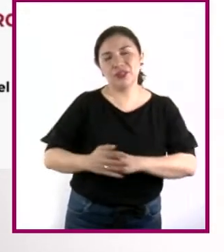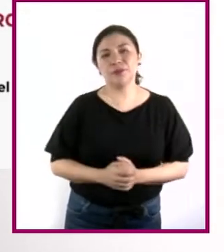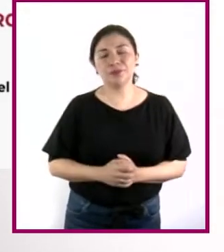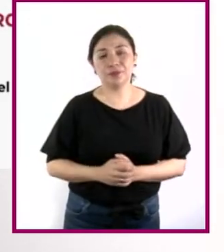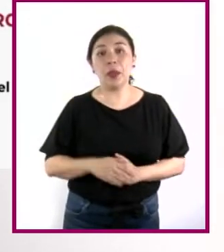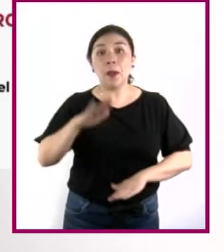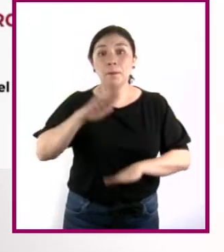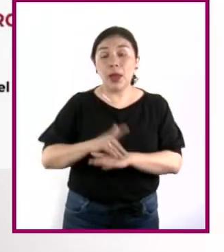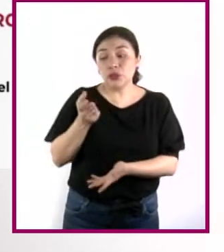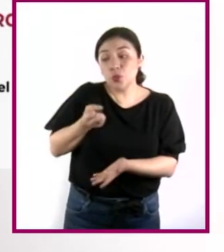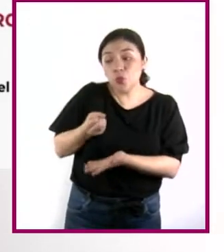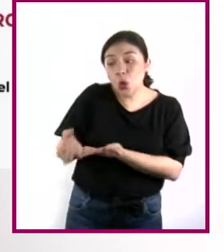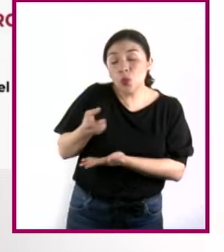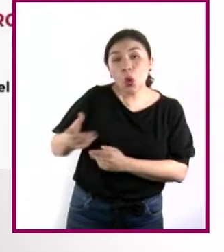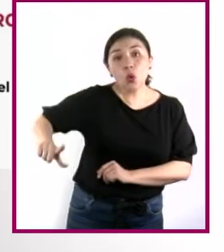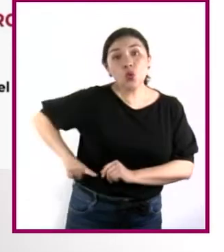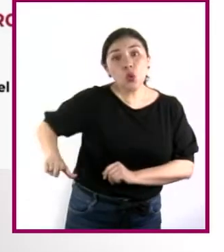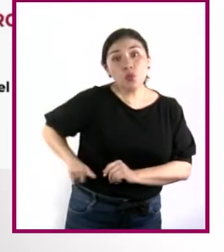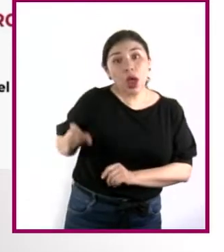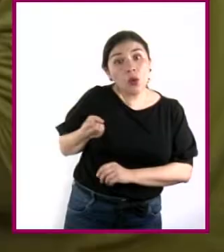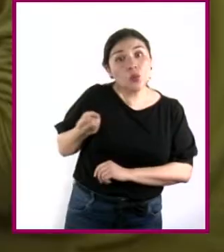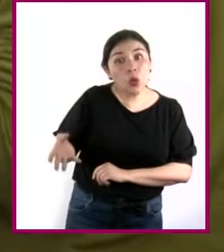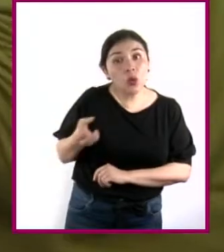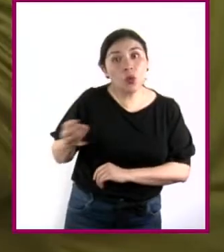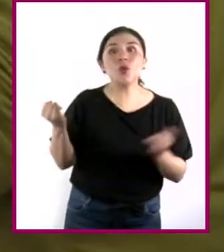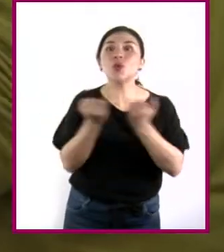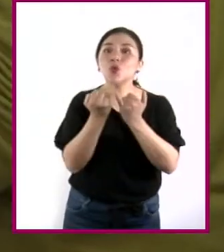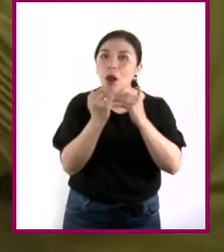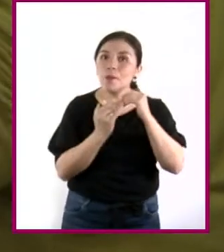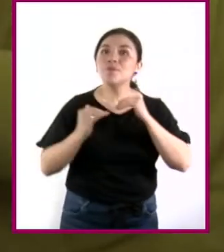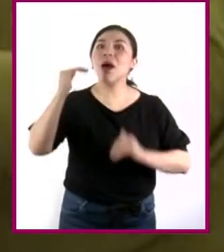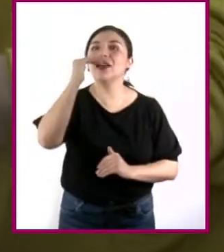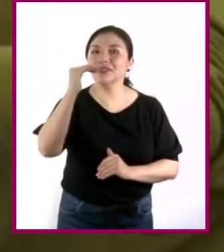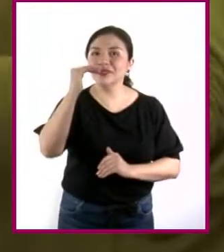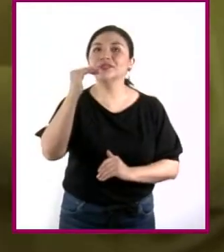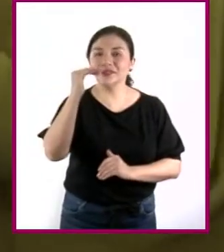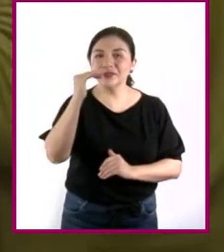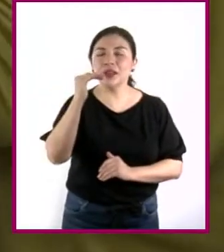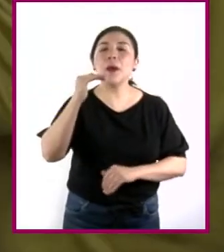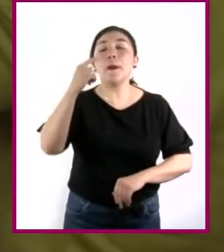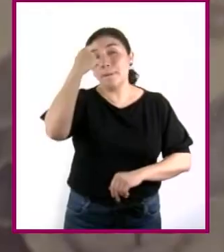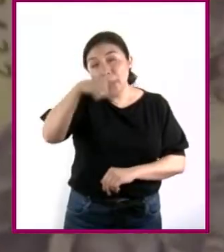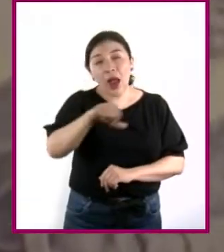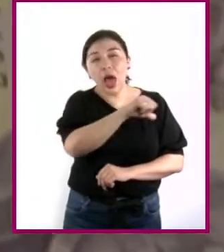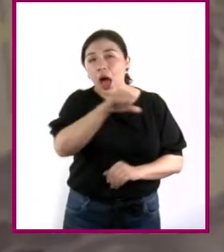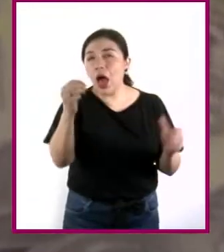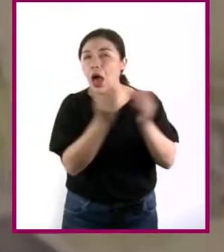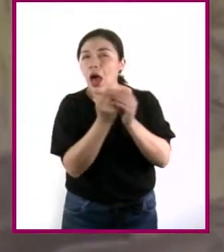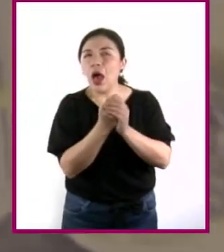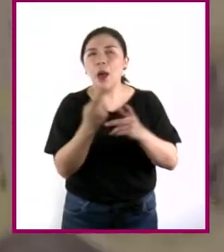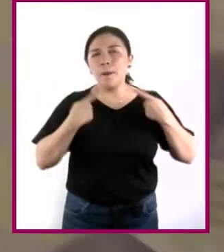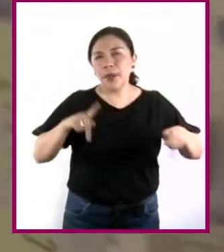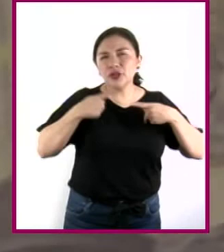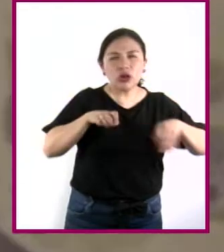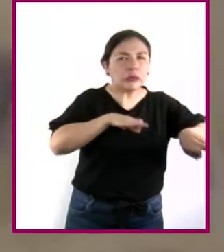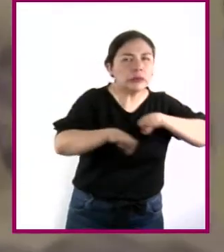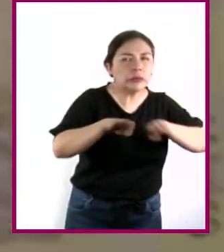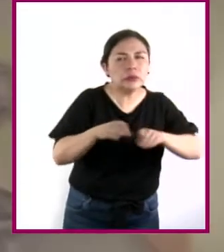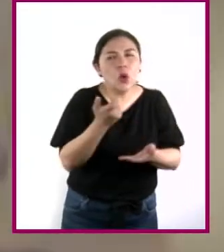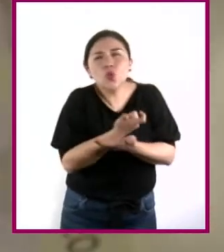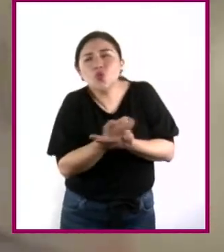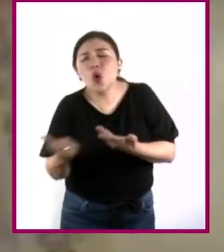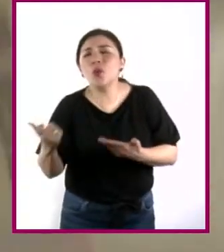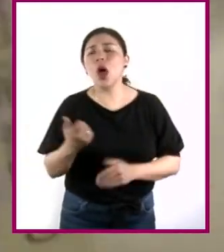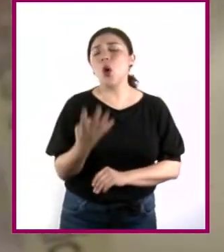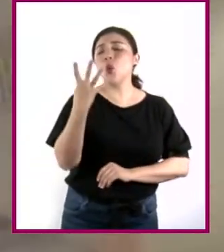las aportaciones del gobierno también va a subir, sobre todo para aquellos que ganen menos de